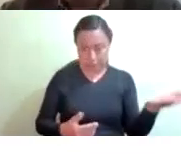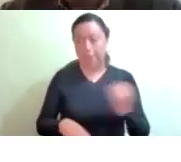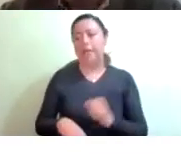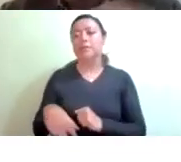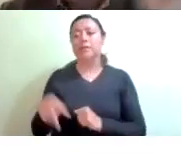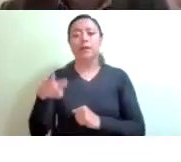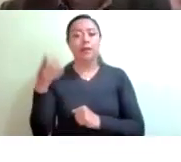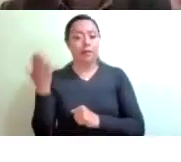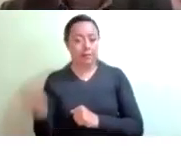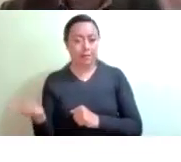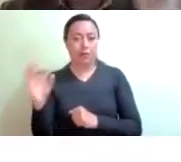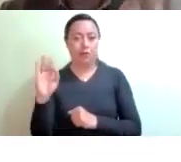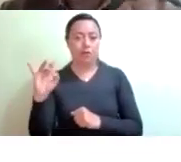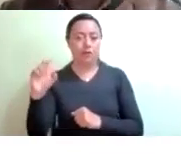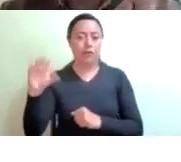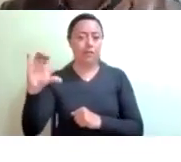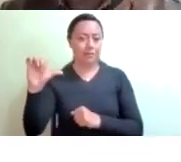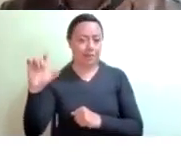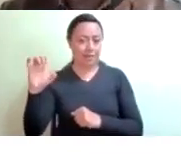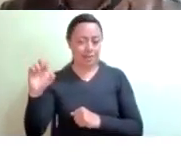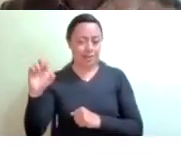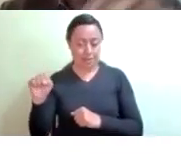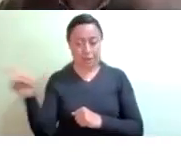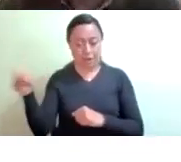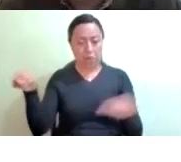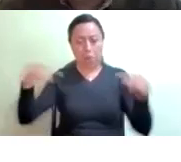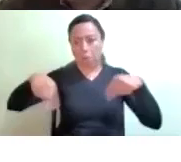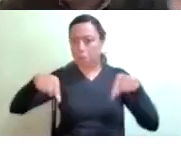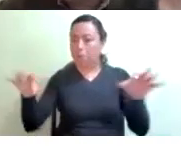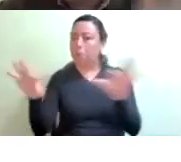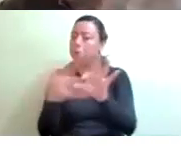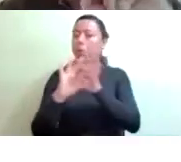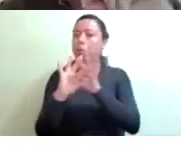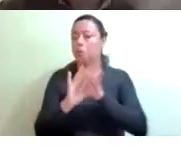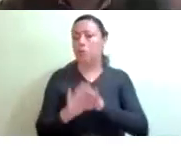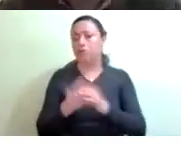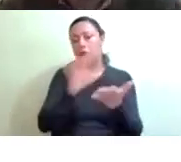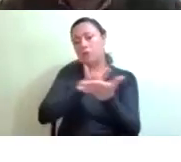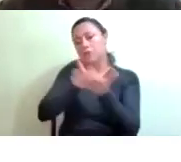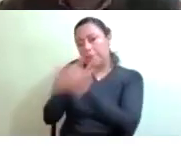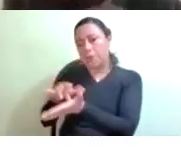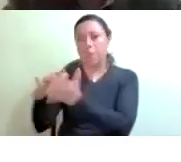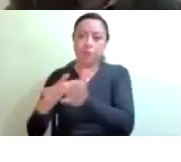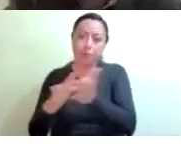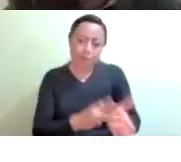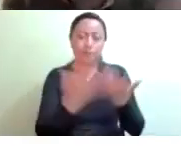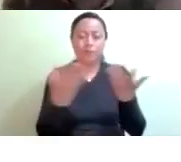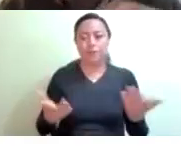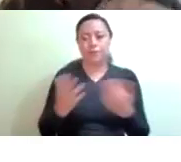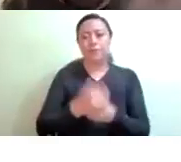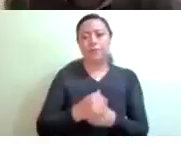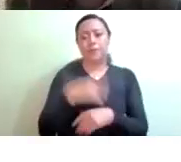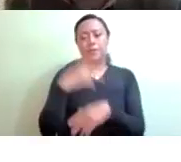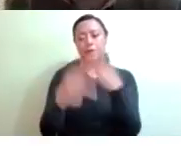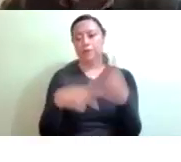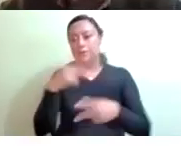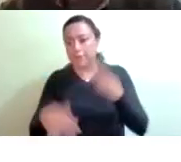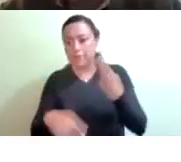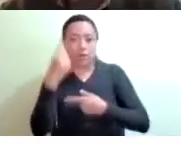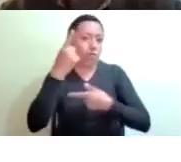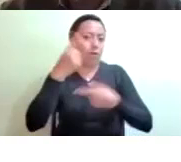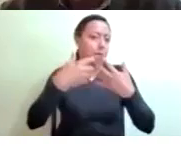las puestas. Entonces se da hasta, pues los apoyan a hacer el IPH, los apoyan a prestarles una máquina, les